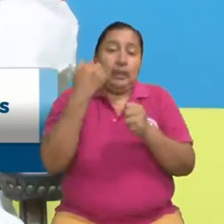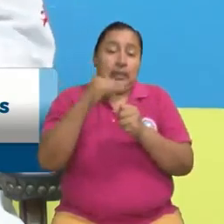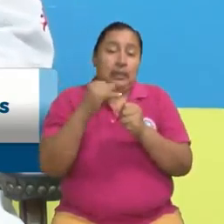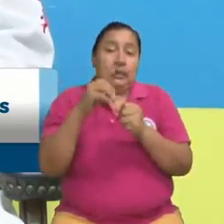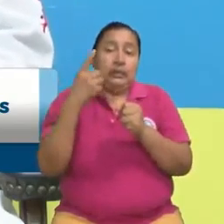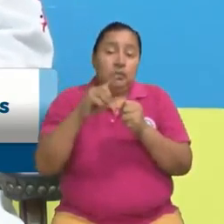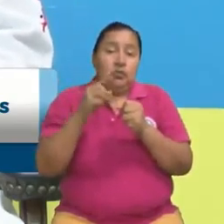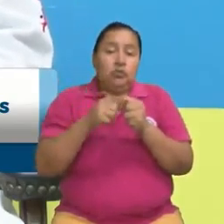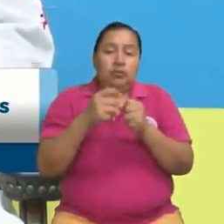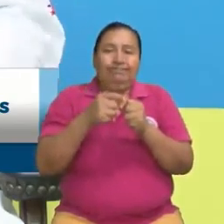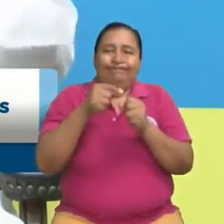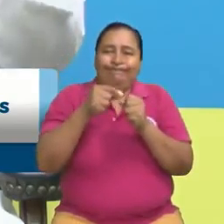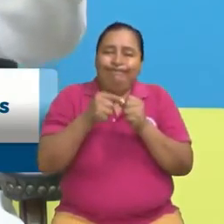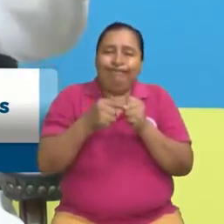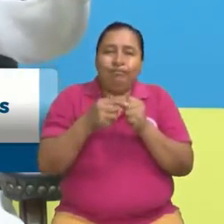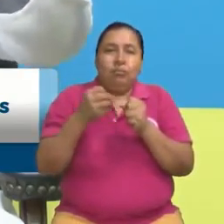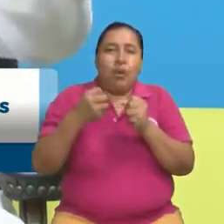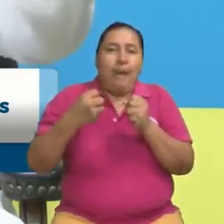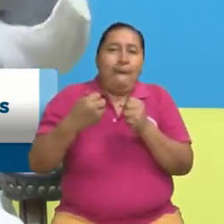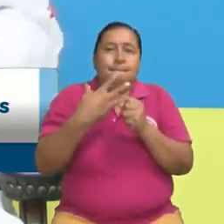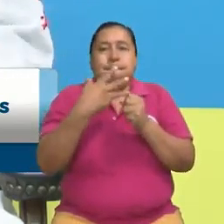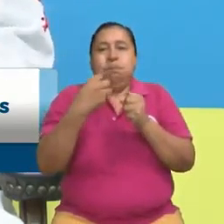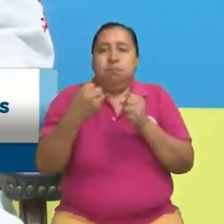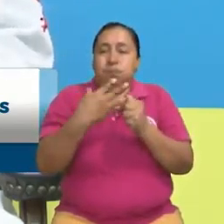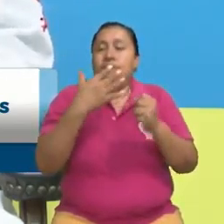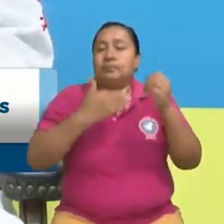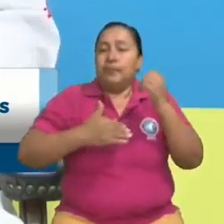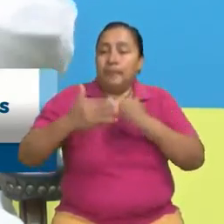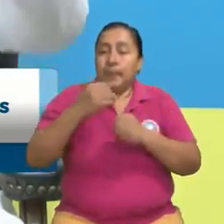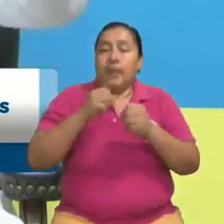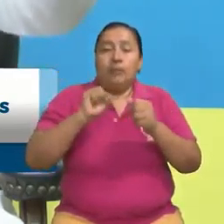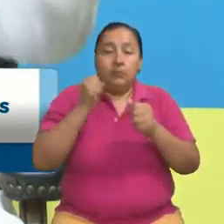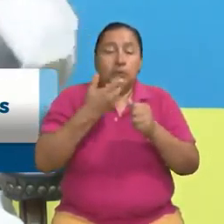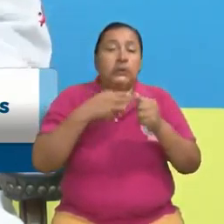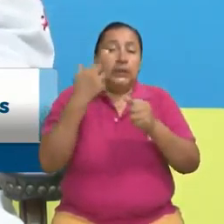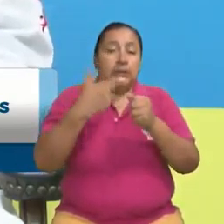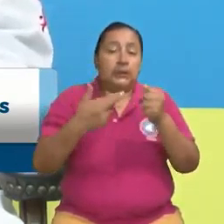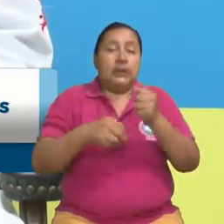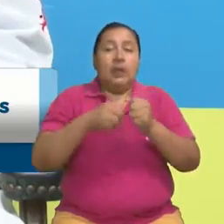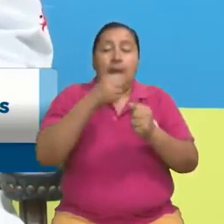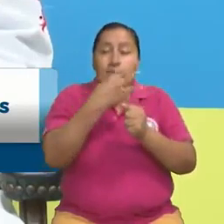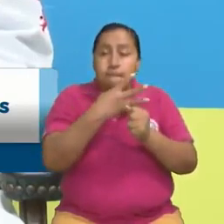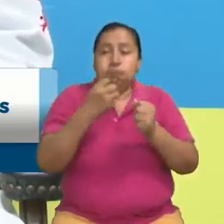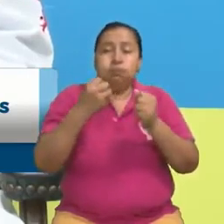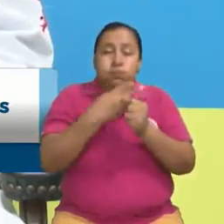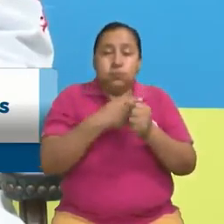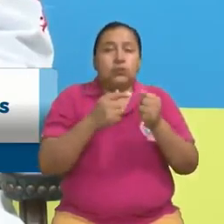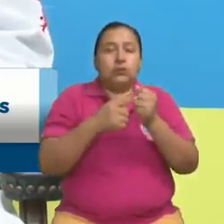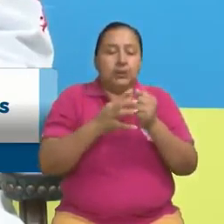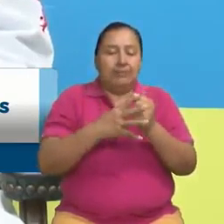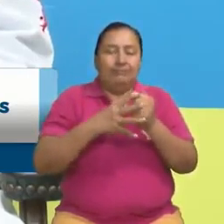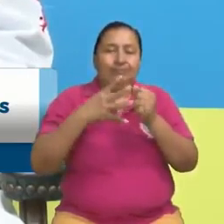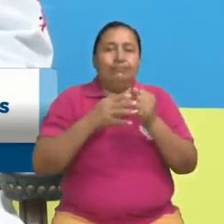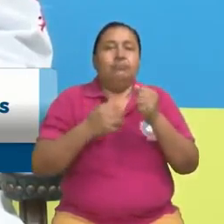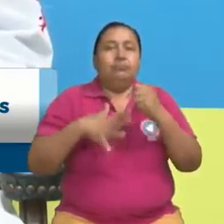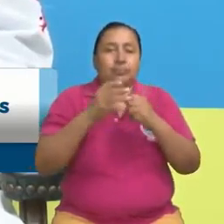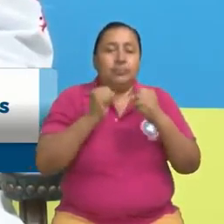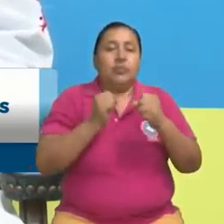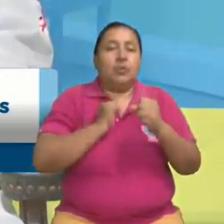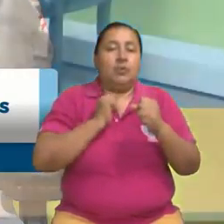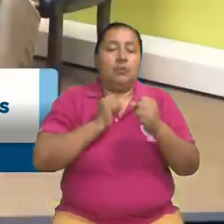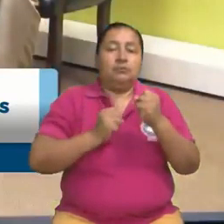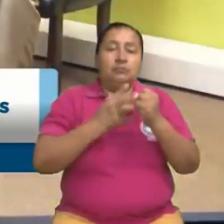más grueso, como hace mucho más esfuerzo, claro, para poder pasar la sangre hacia el lado derecho, vence la presión o la fuerza que tiene